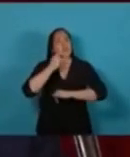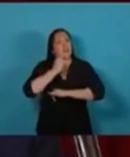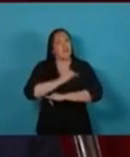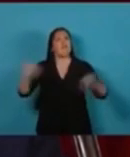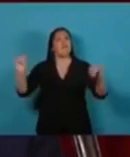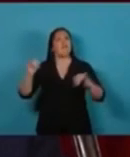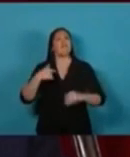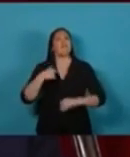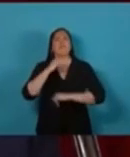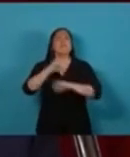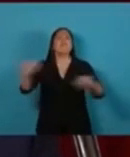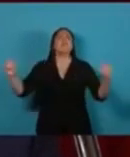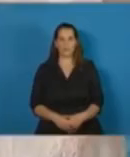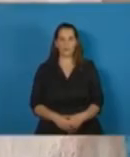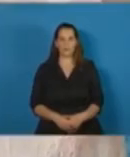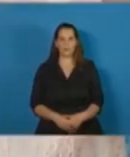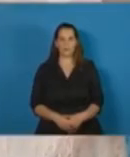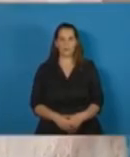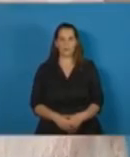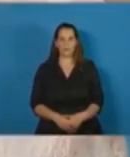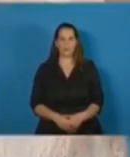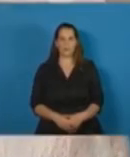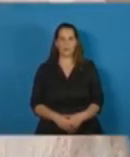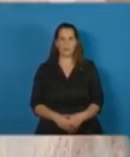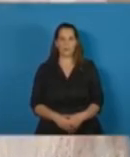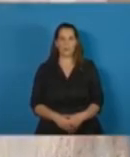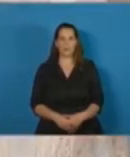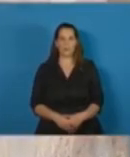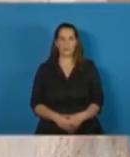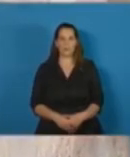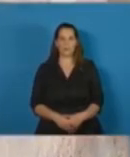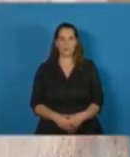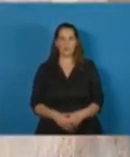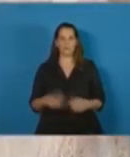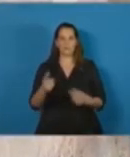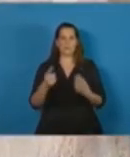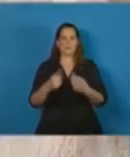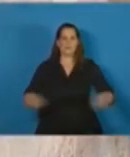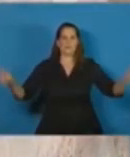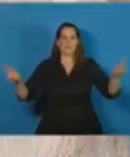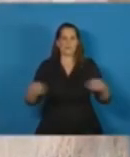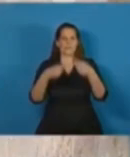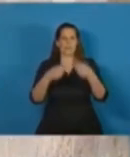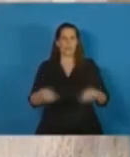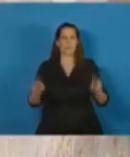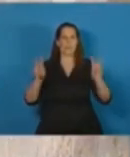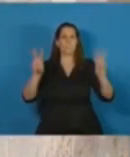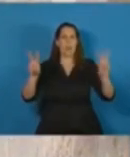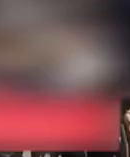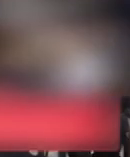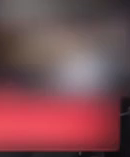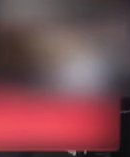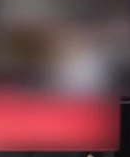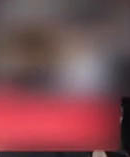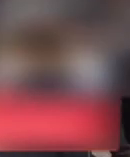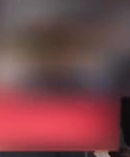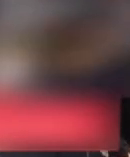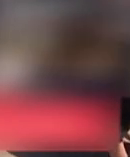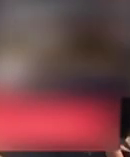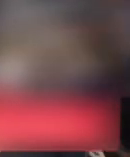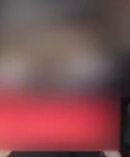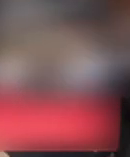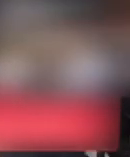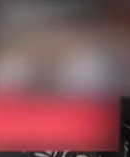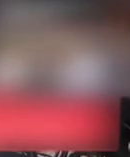emergencia económica, la han llamado ley de solidaridad social. Es una ley muy